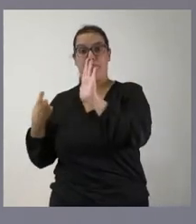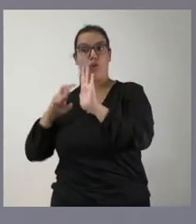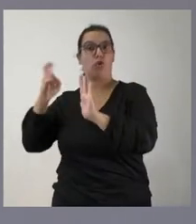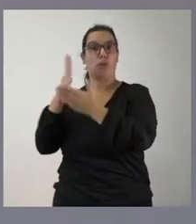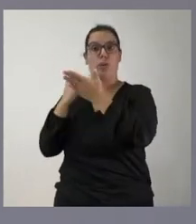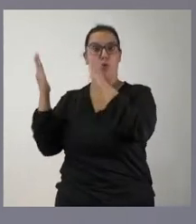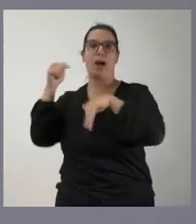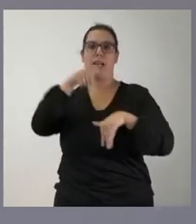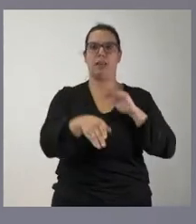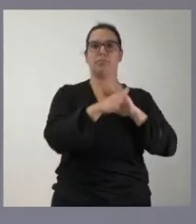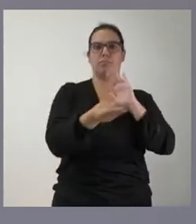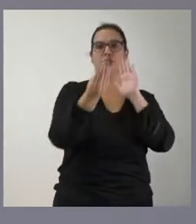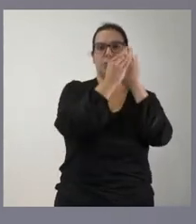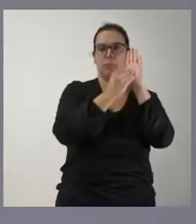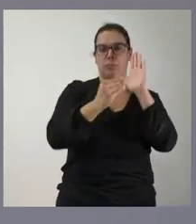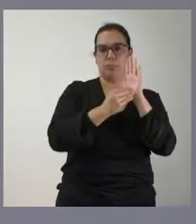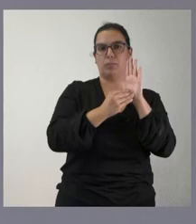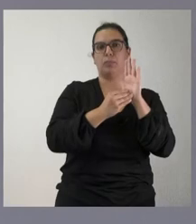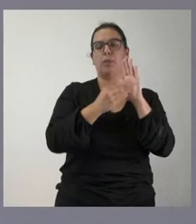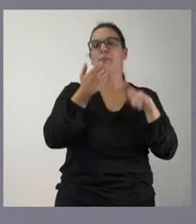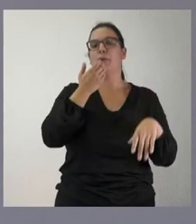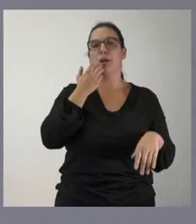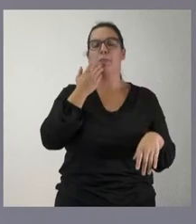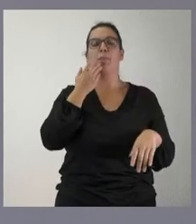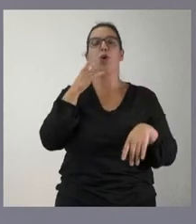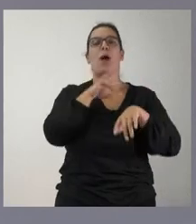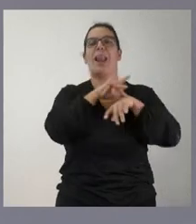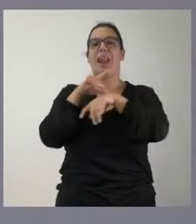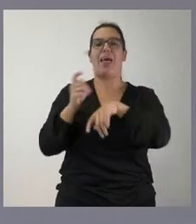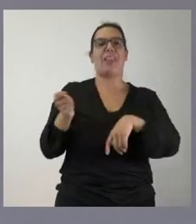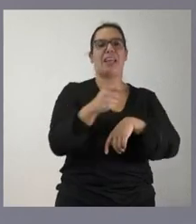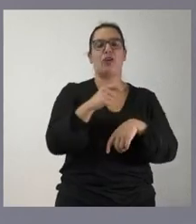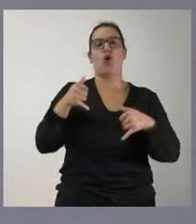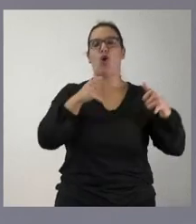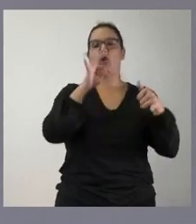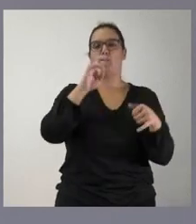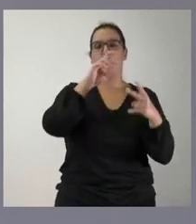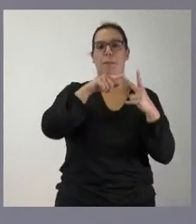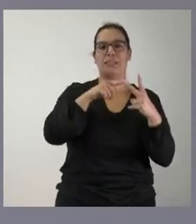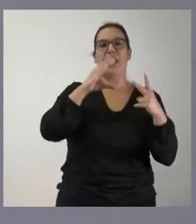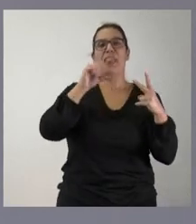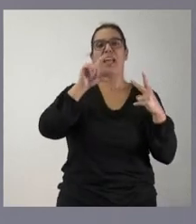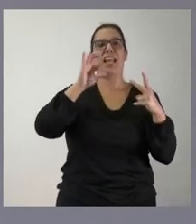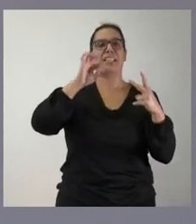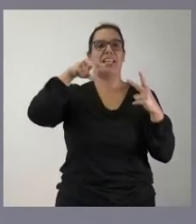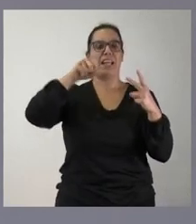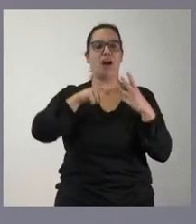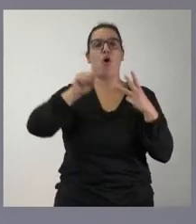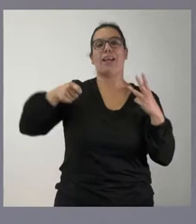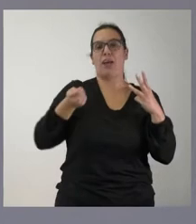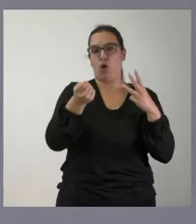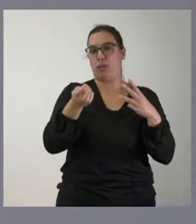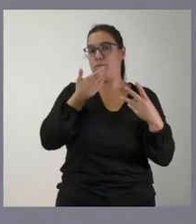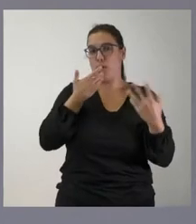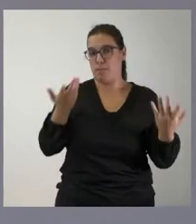tanto en Castilla y león los alumnos van a poder estudiar el lazarillo de tormes la celestina O El Quijote Así mismo los alumnos de Castilla y león van a recibir